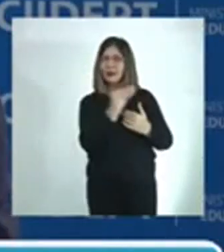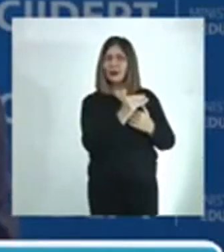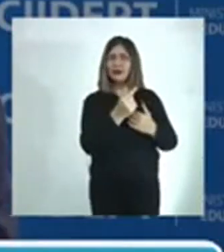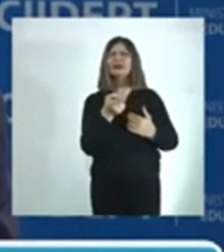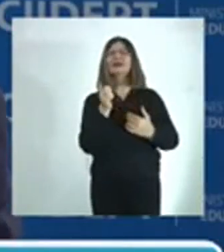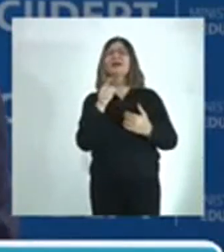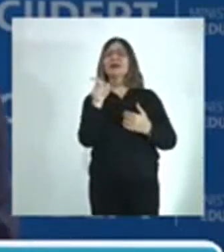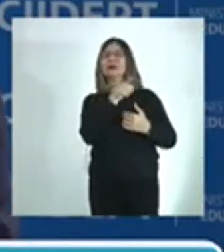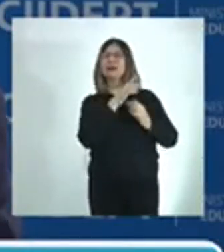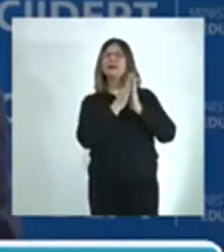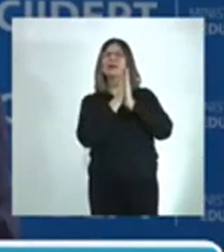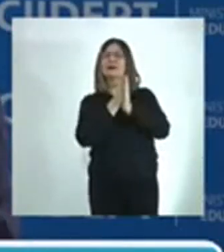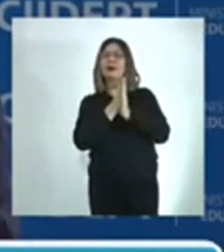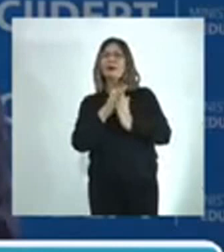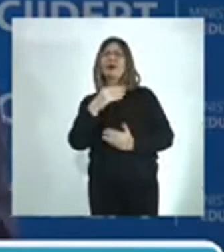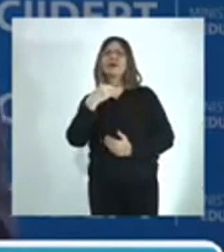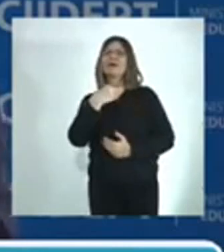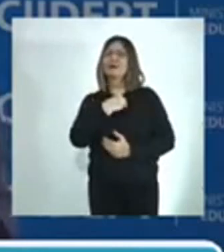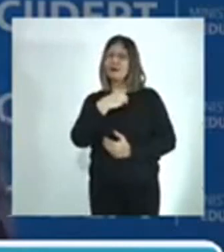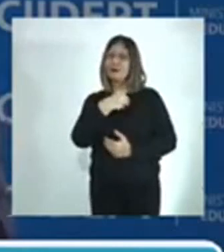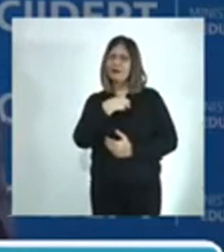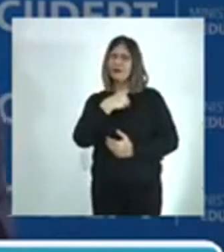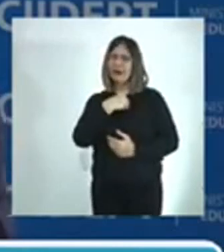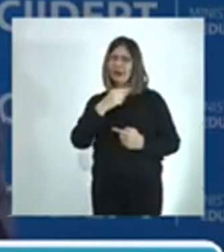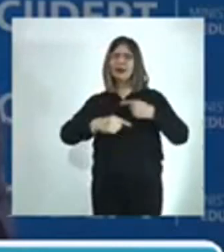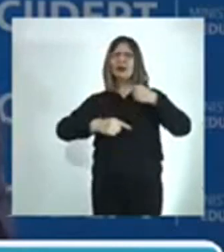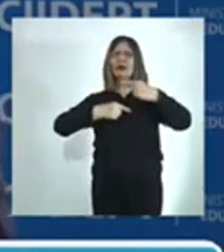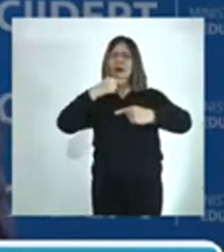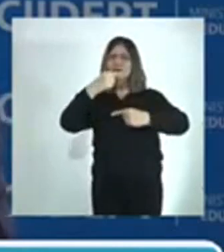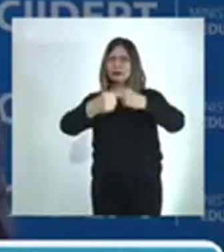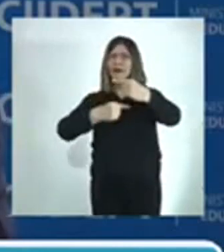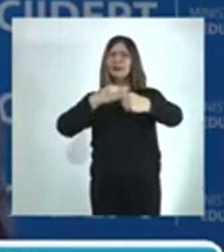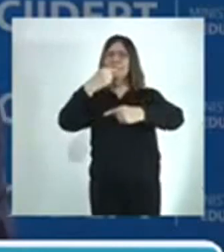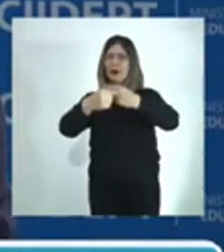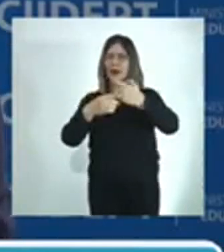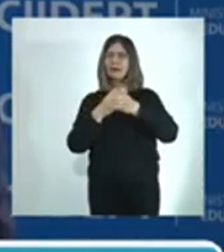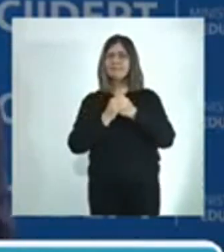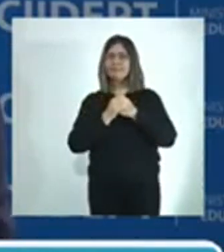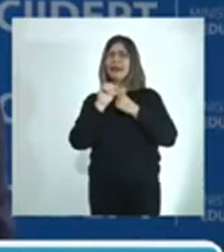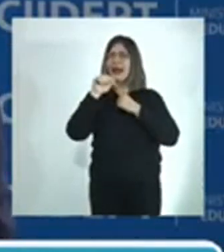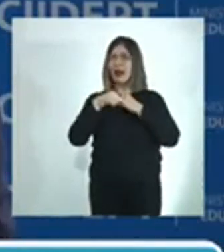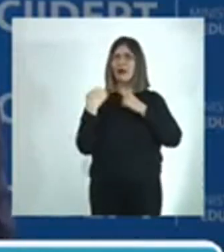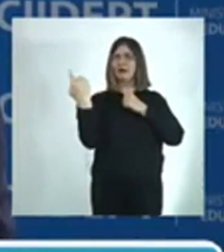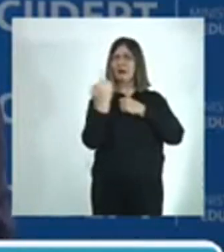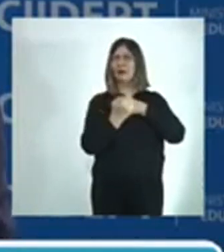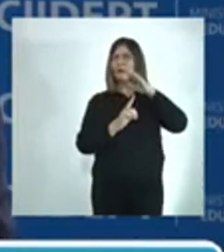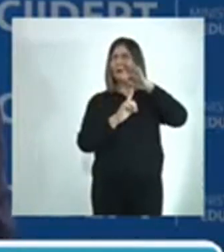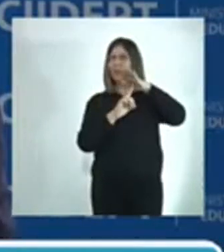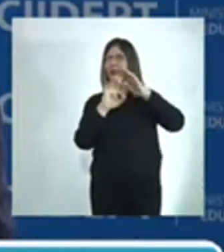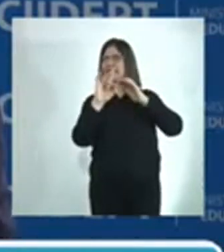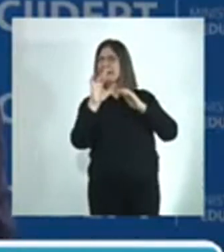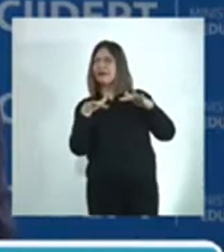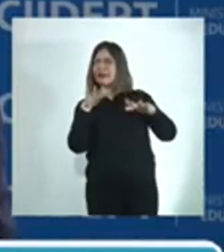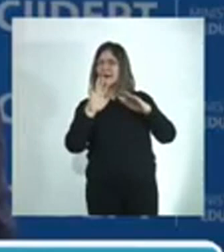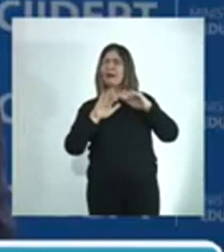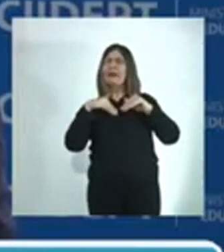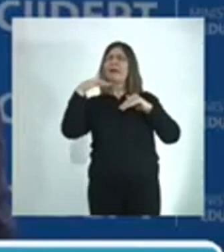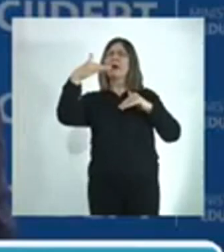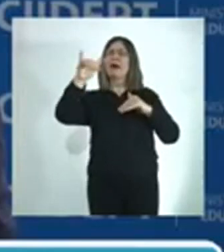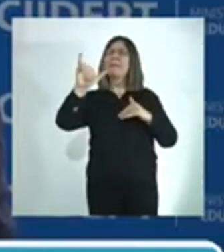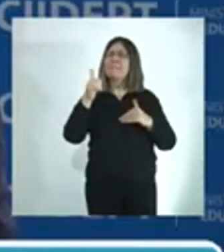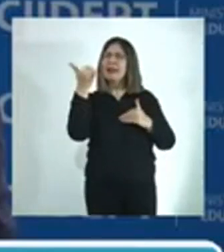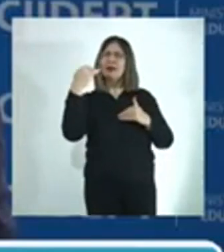esperanza, esperanza en lo que va a venir porque efectivamente vamos a derrotar este momento y vamos a salir fuertes y mejores.